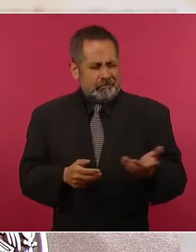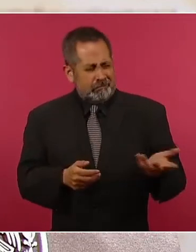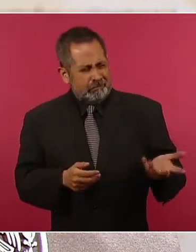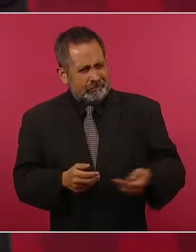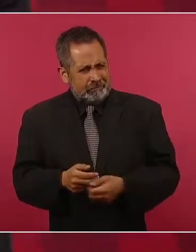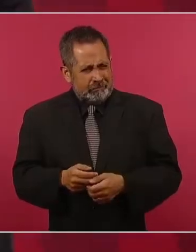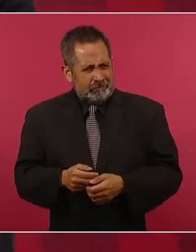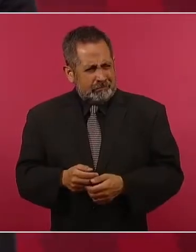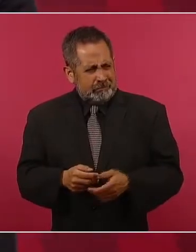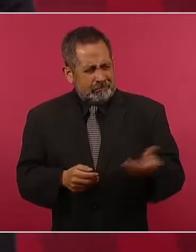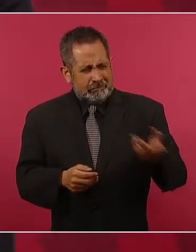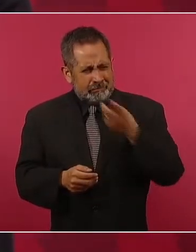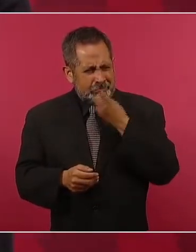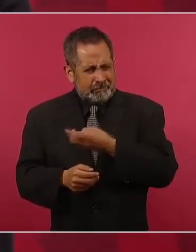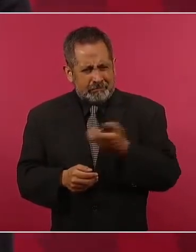los médicos.